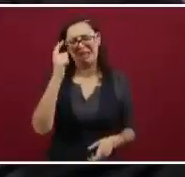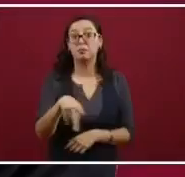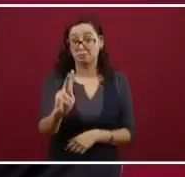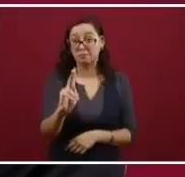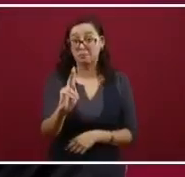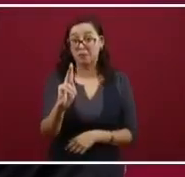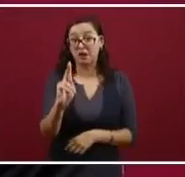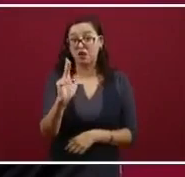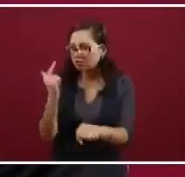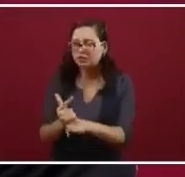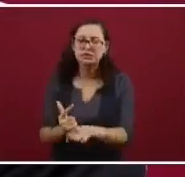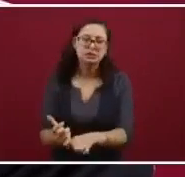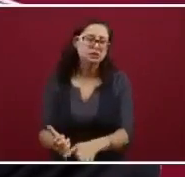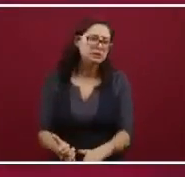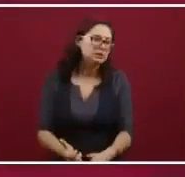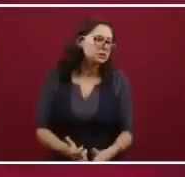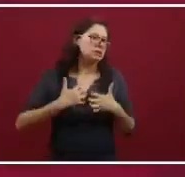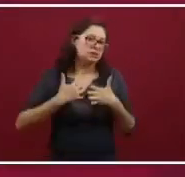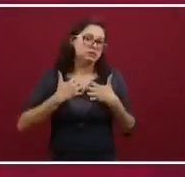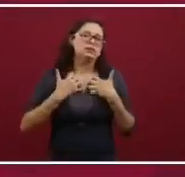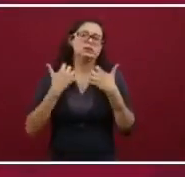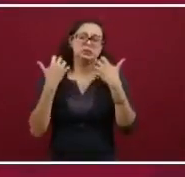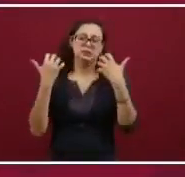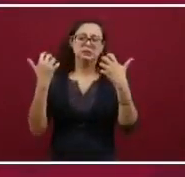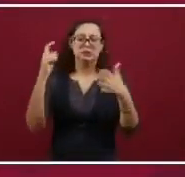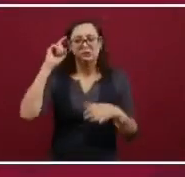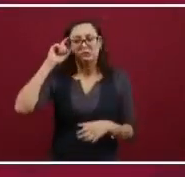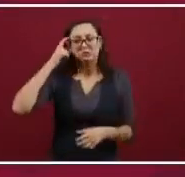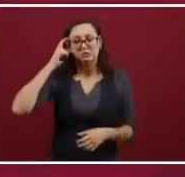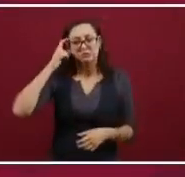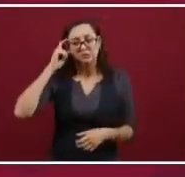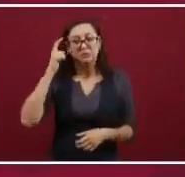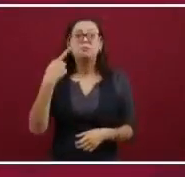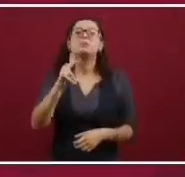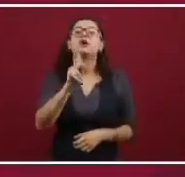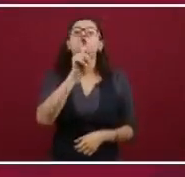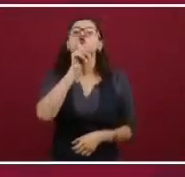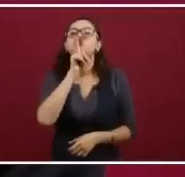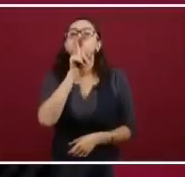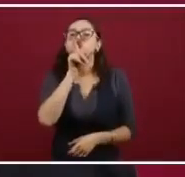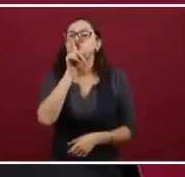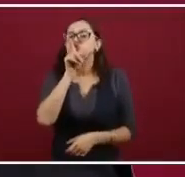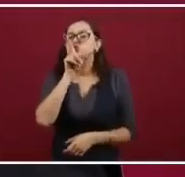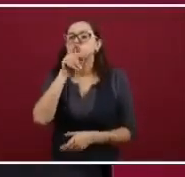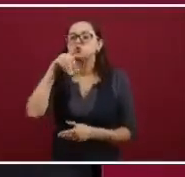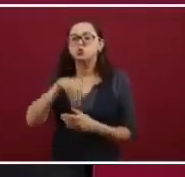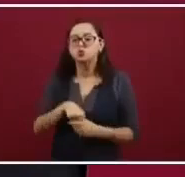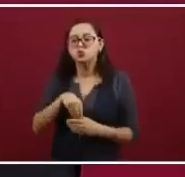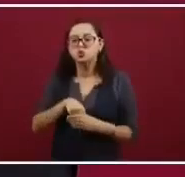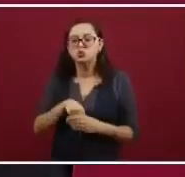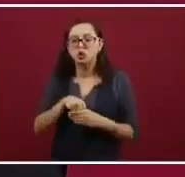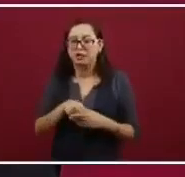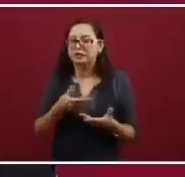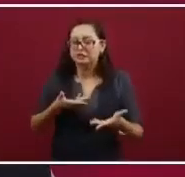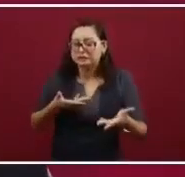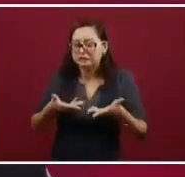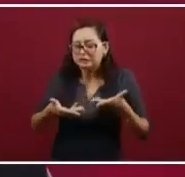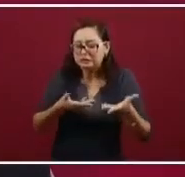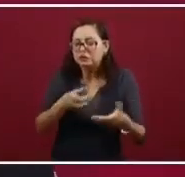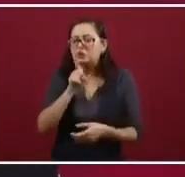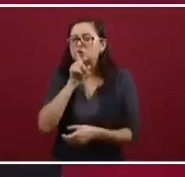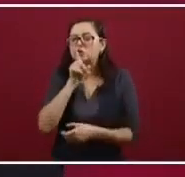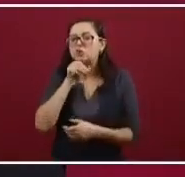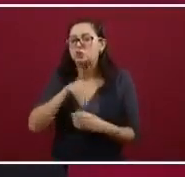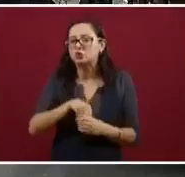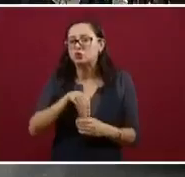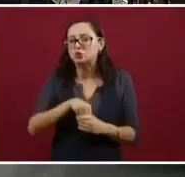enoja mucho la corrupción. Eso es lo que más me enoja. Nada más que no se lo digan a nadie. O sea, esto que quede aquí entre nosotros.